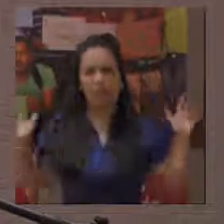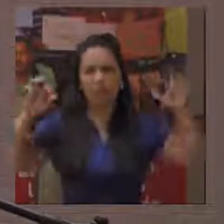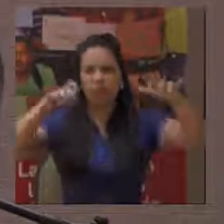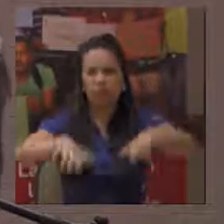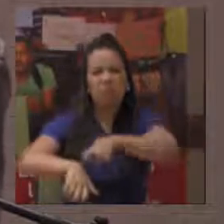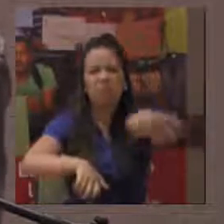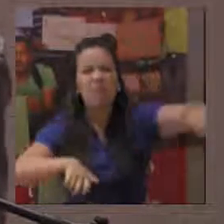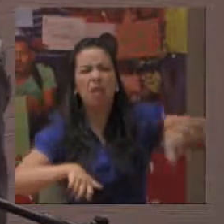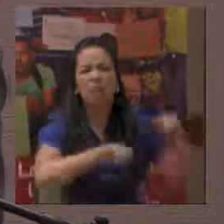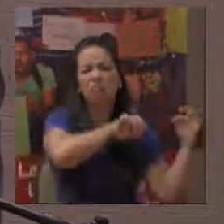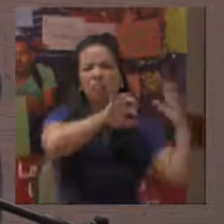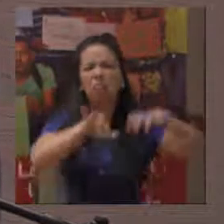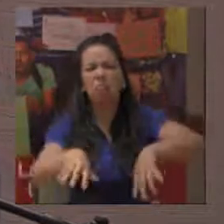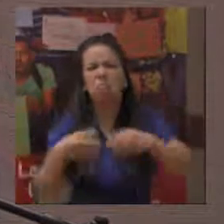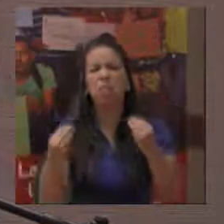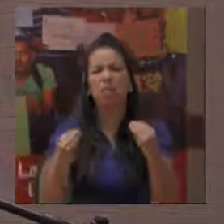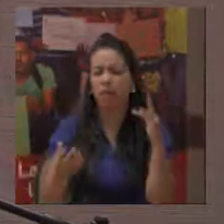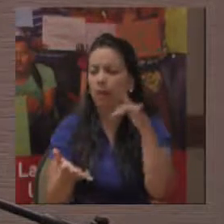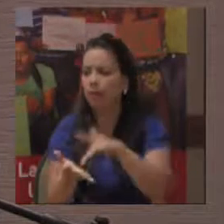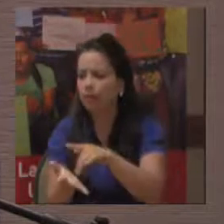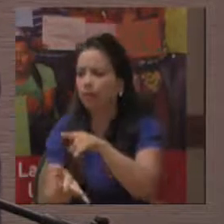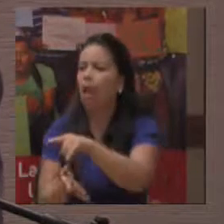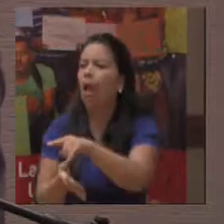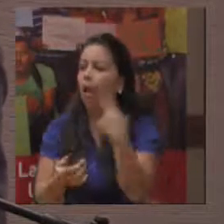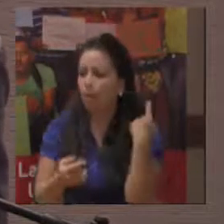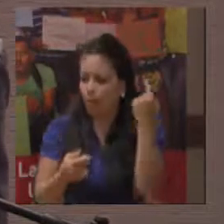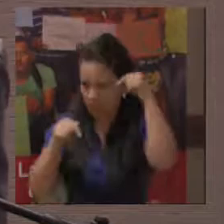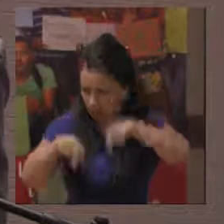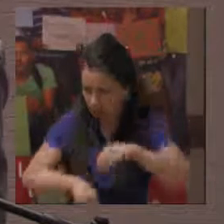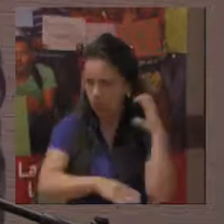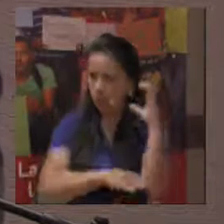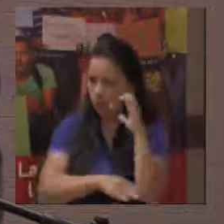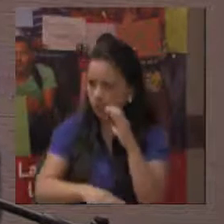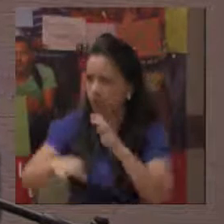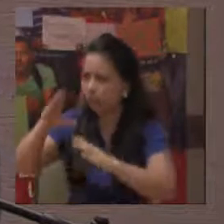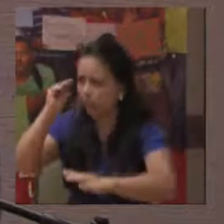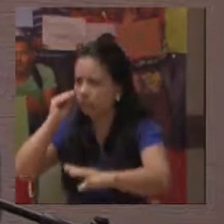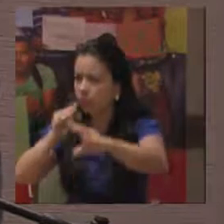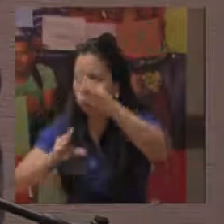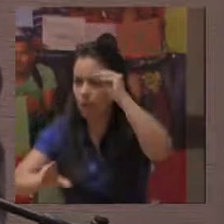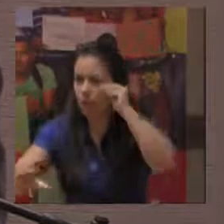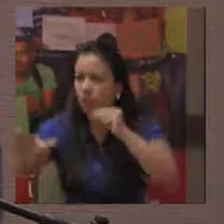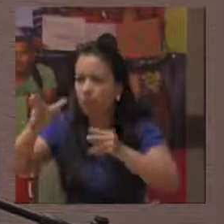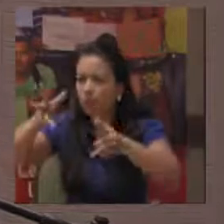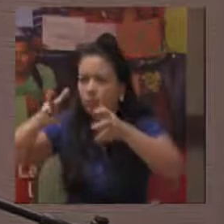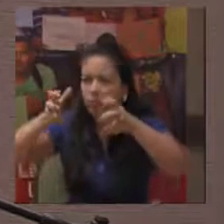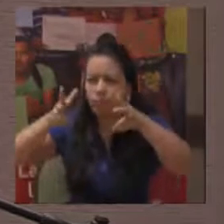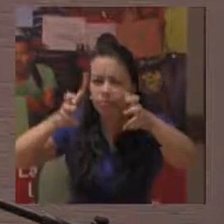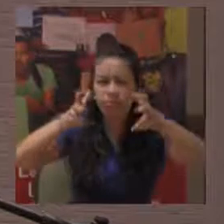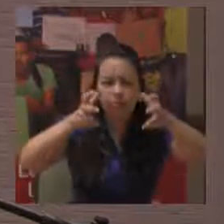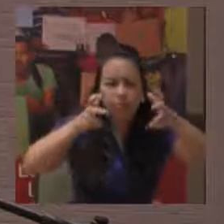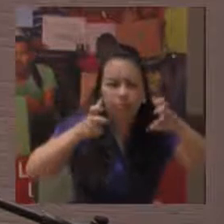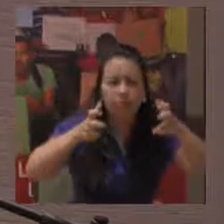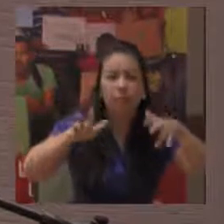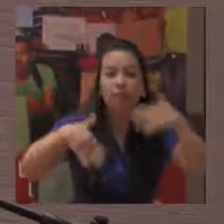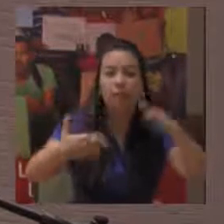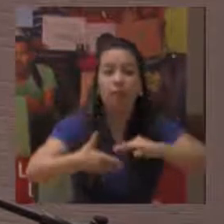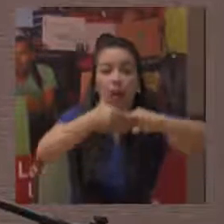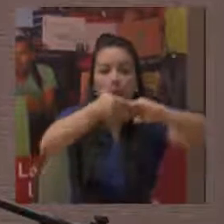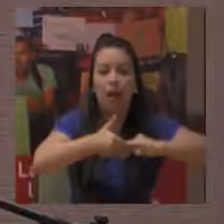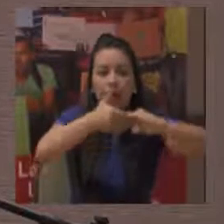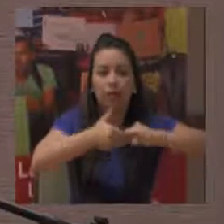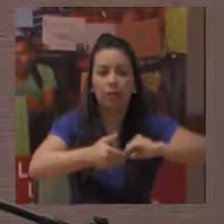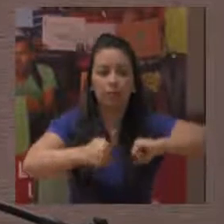territorio, lograron entender cómo se hace la política en Colombia, permitió posteriormente por lo menos 3 alianzas de